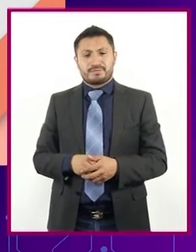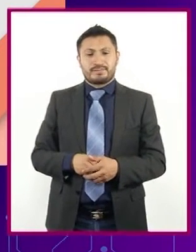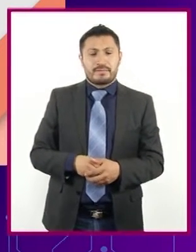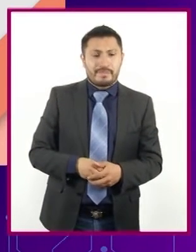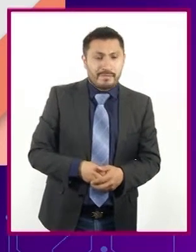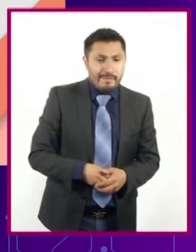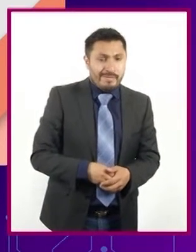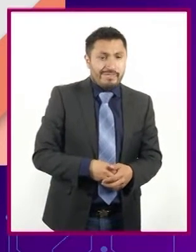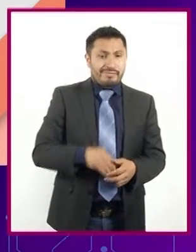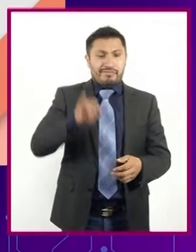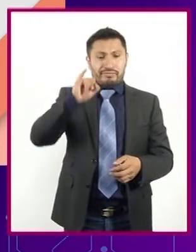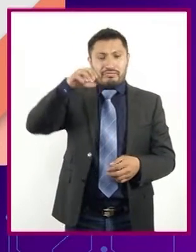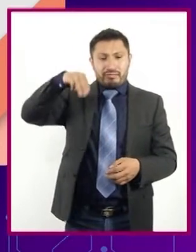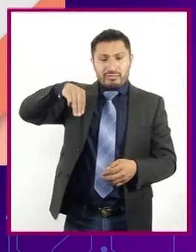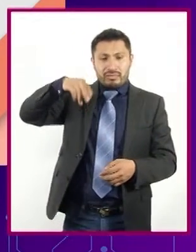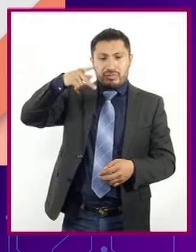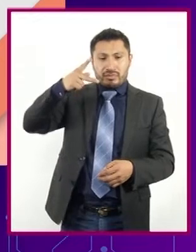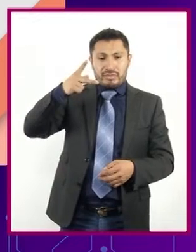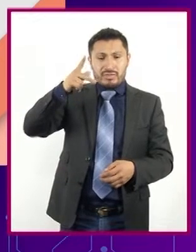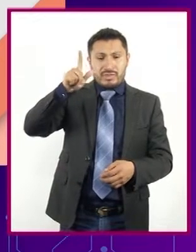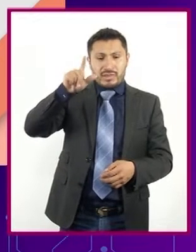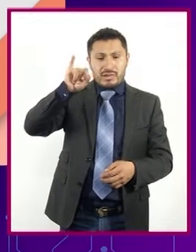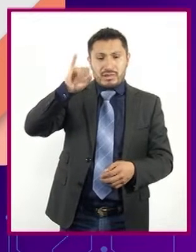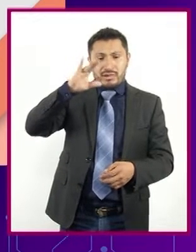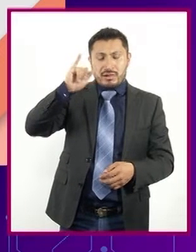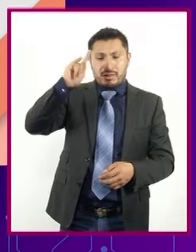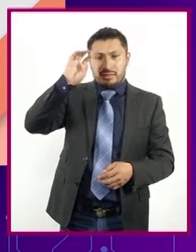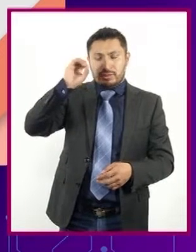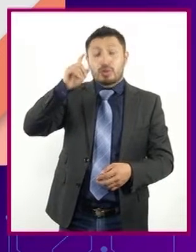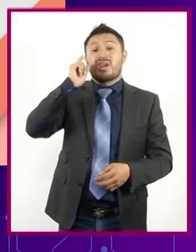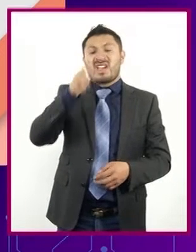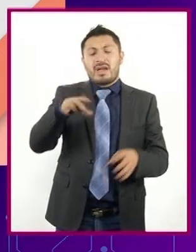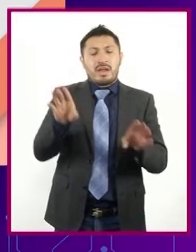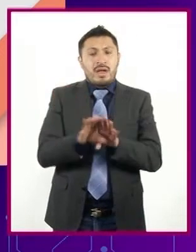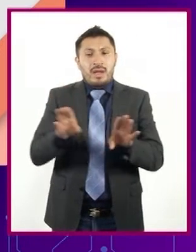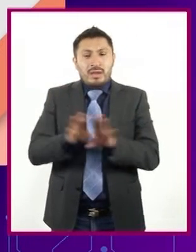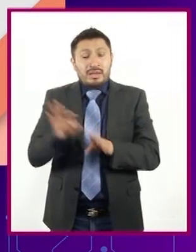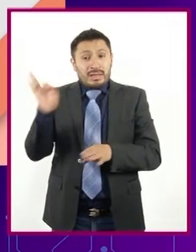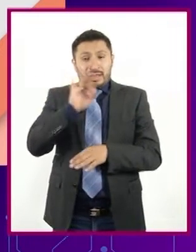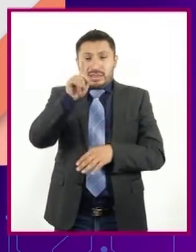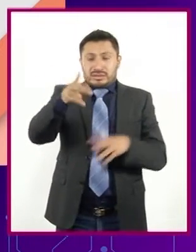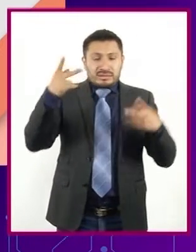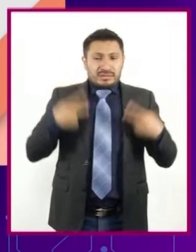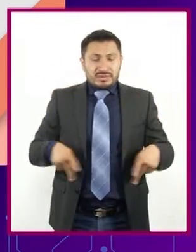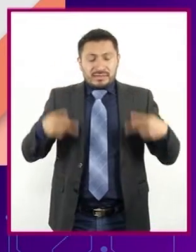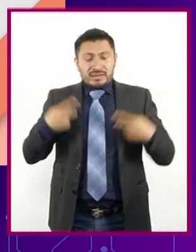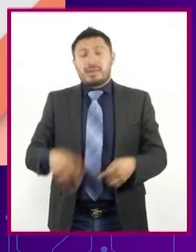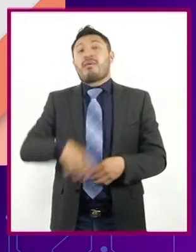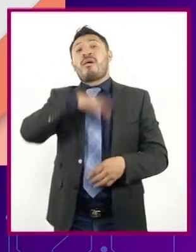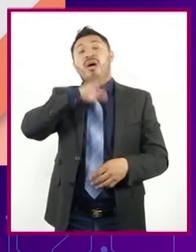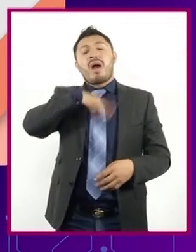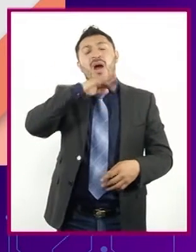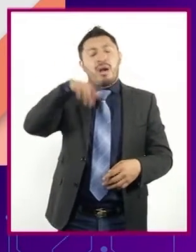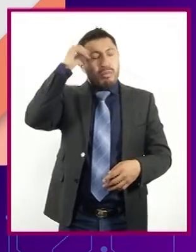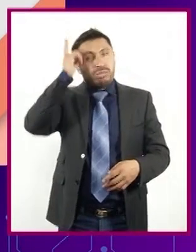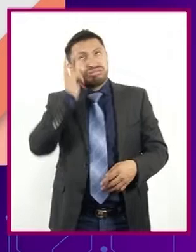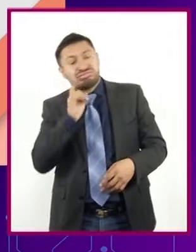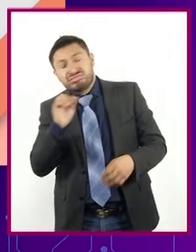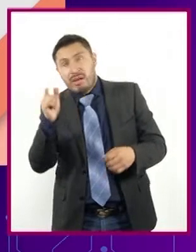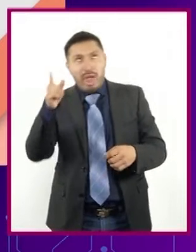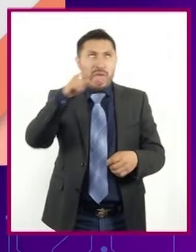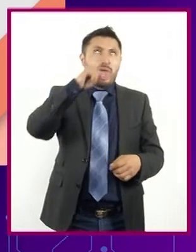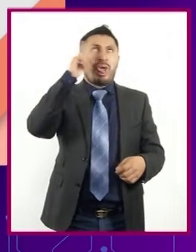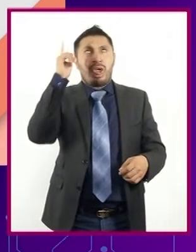En el sentido implícito, el significado de este refrán hace referencia a que si una persona se descuida, se duerme, en este